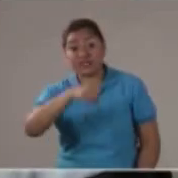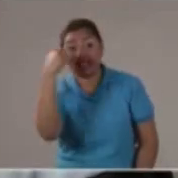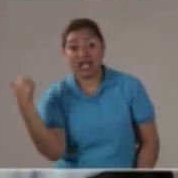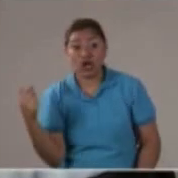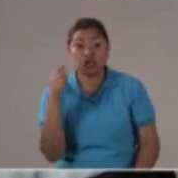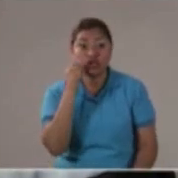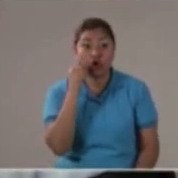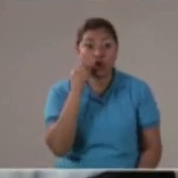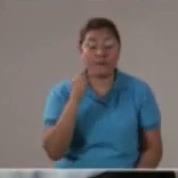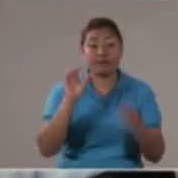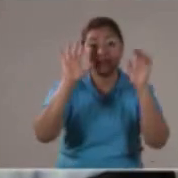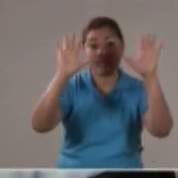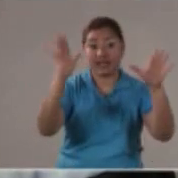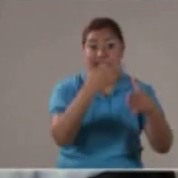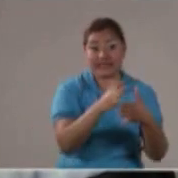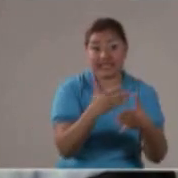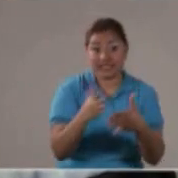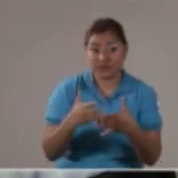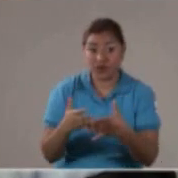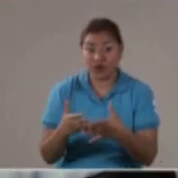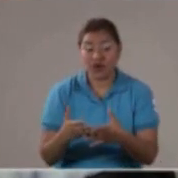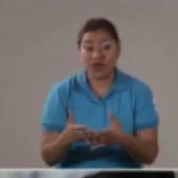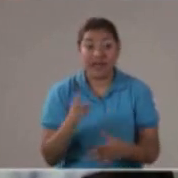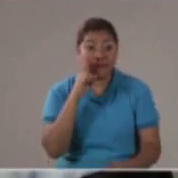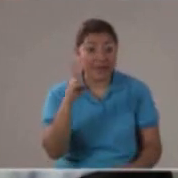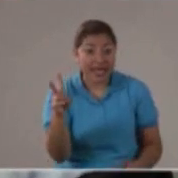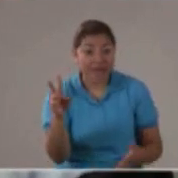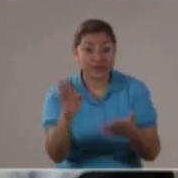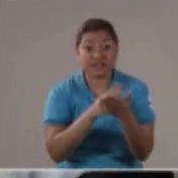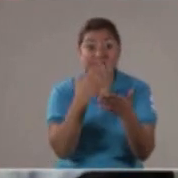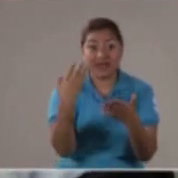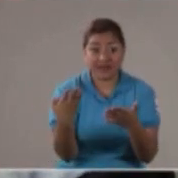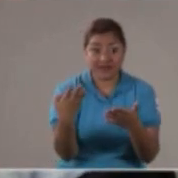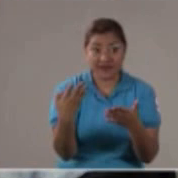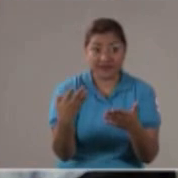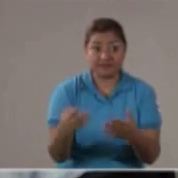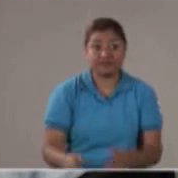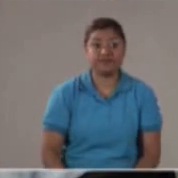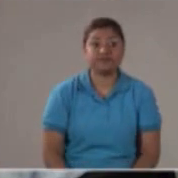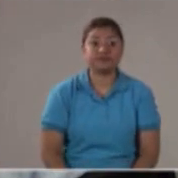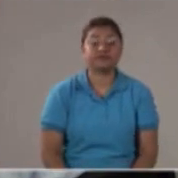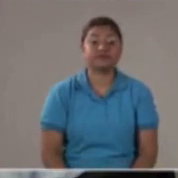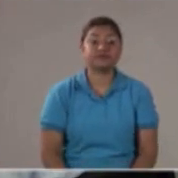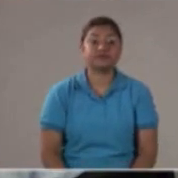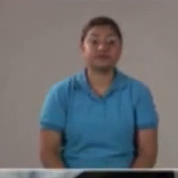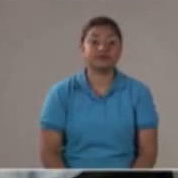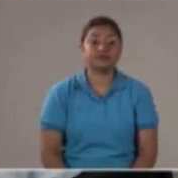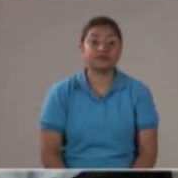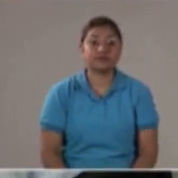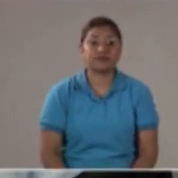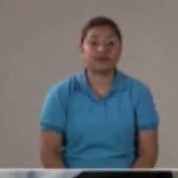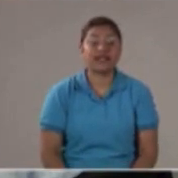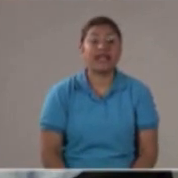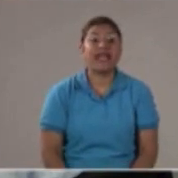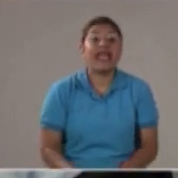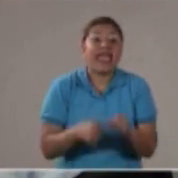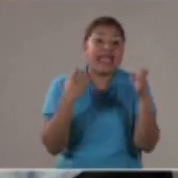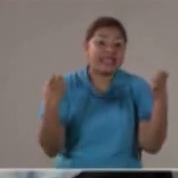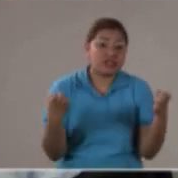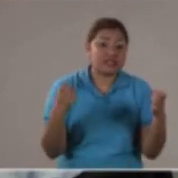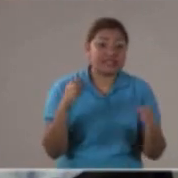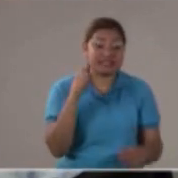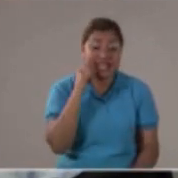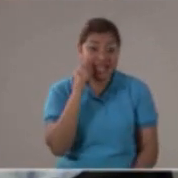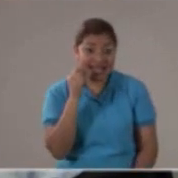virtuoso. Pero entonces ahora mire Marcos. Él, ahora vamos a cambiar. Vos vas a ser el prototipo de Jesús. ¿Ya